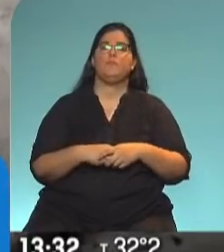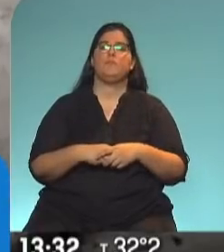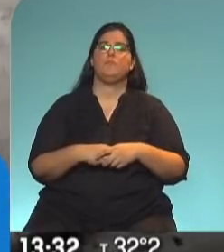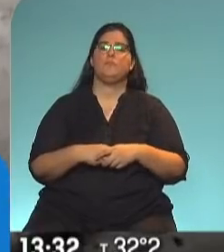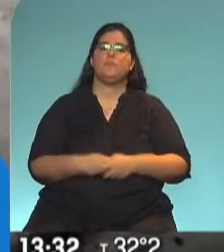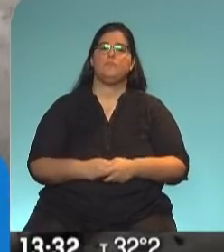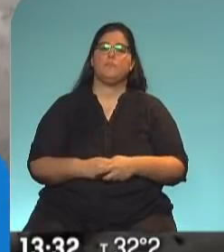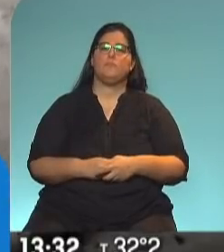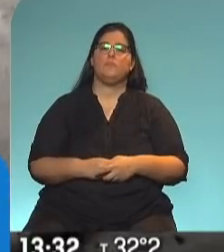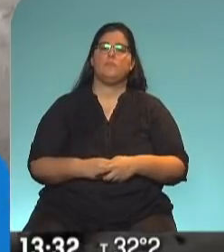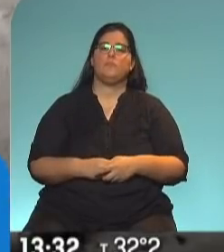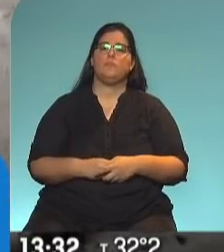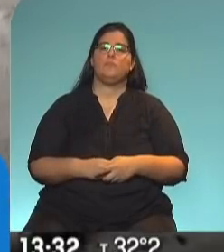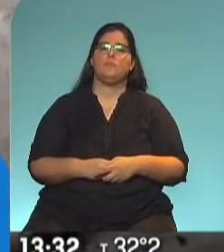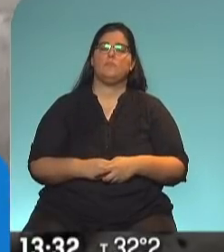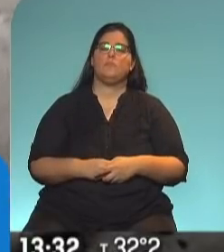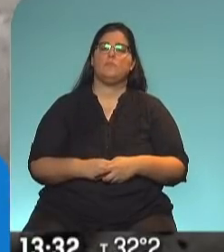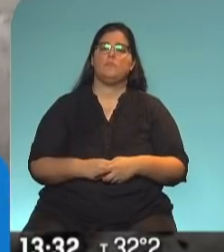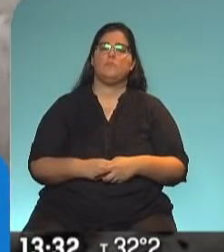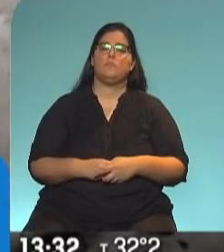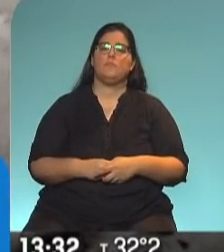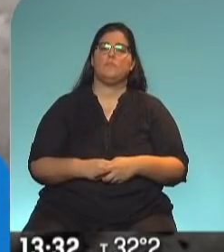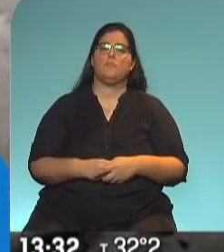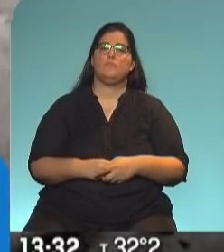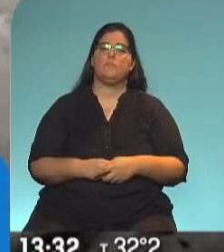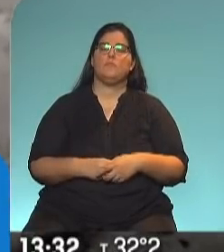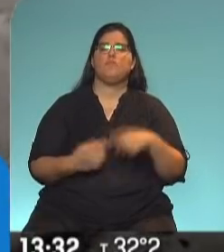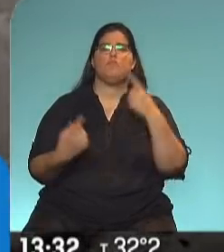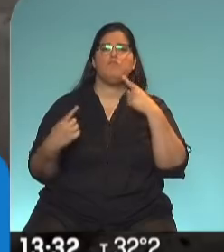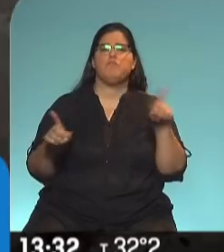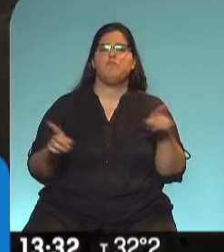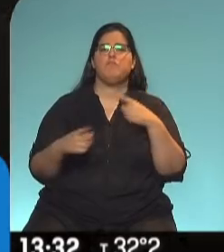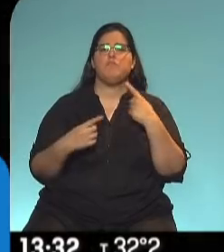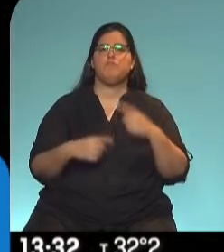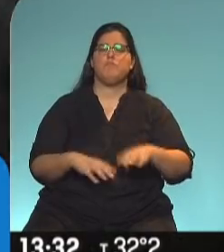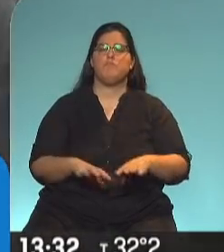Una pierna que respira,